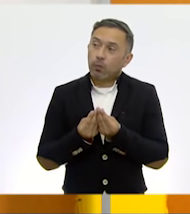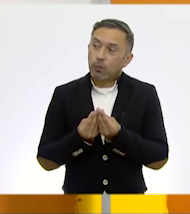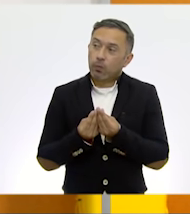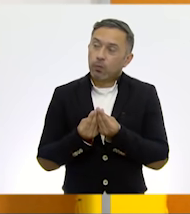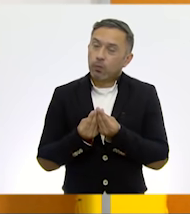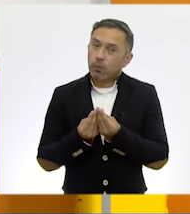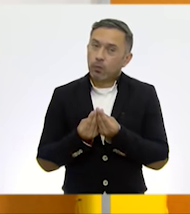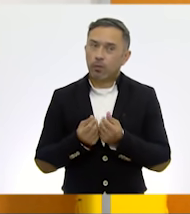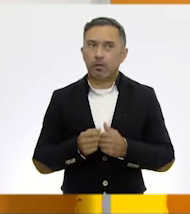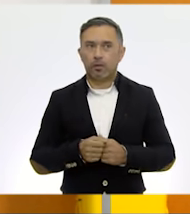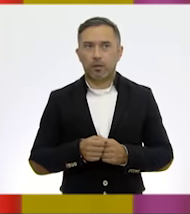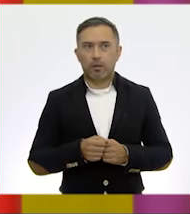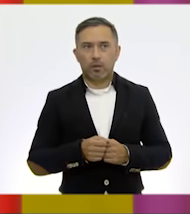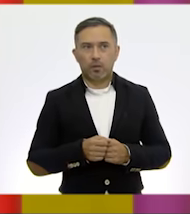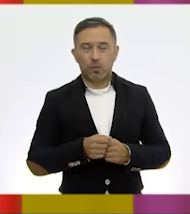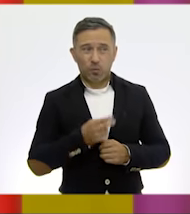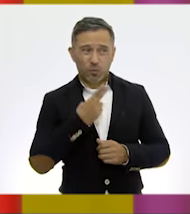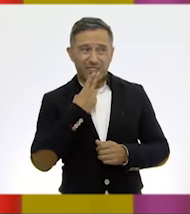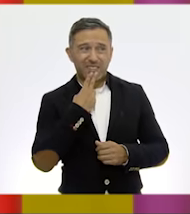¿Un clip?